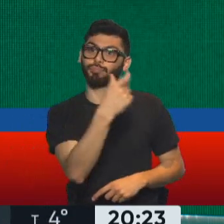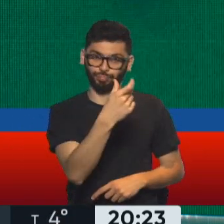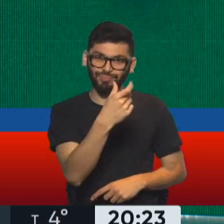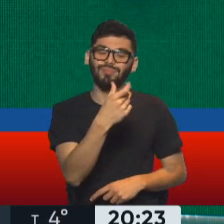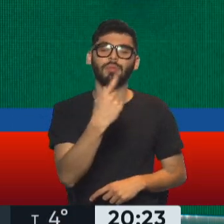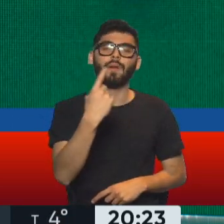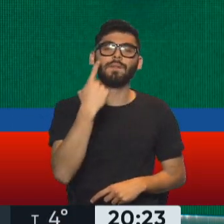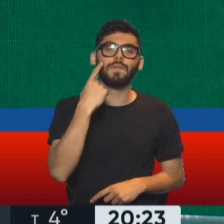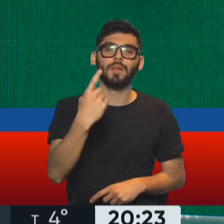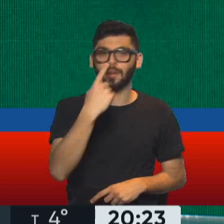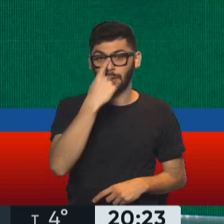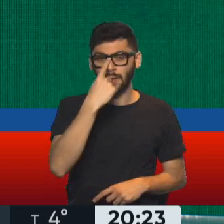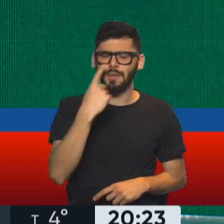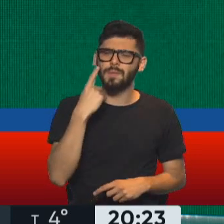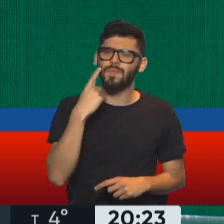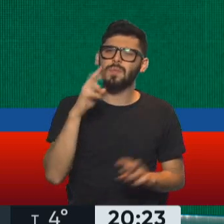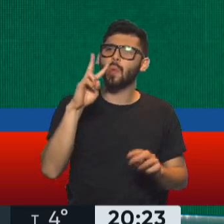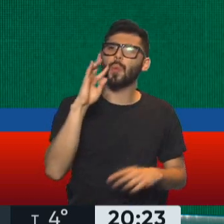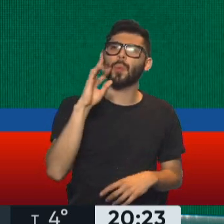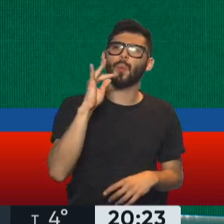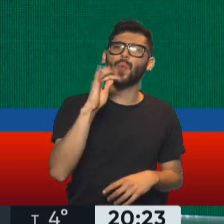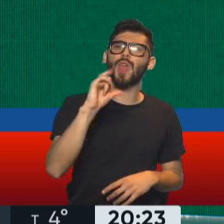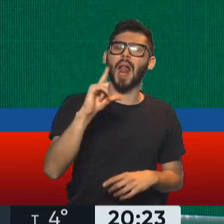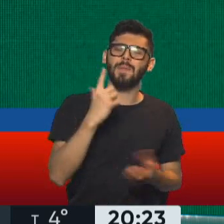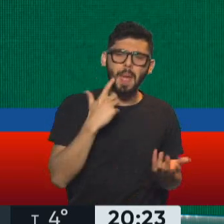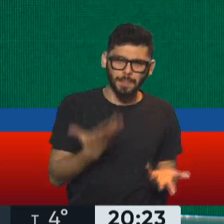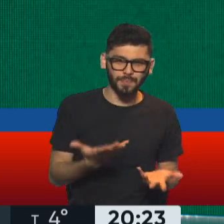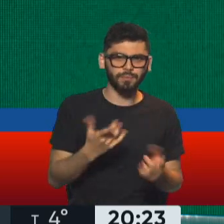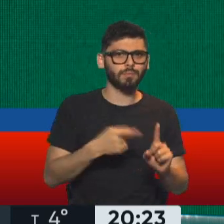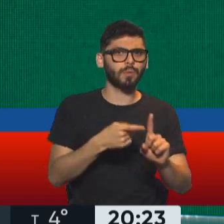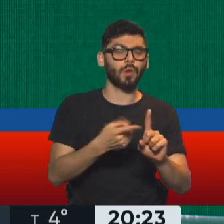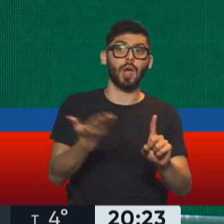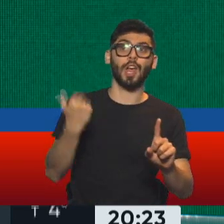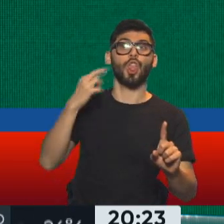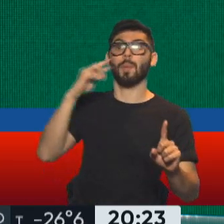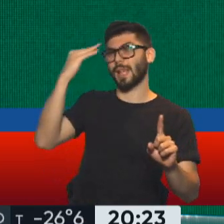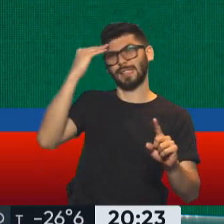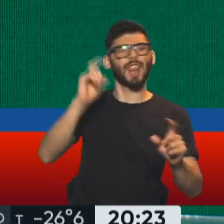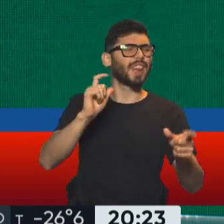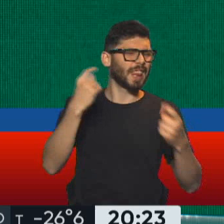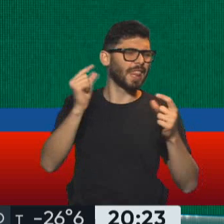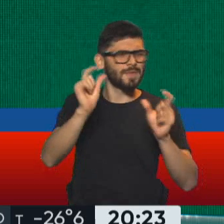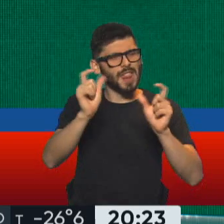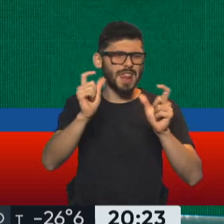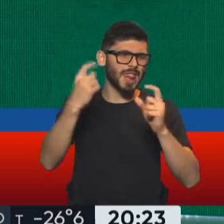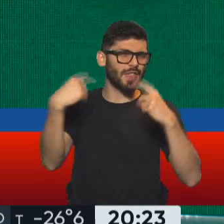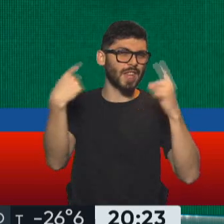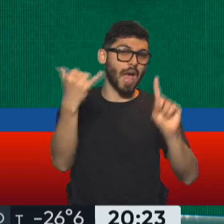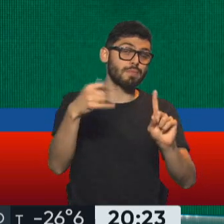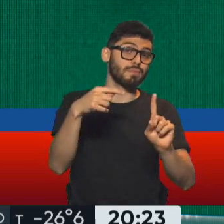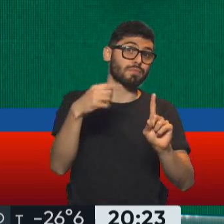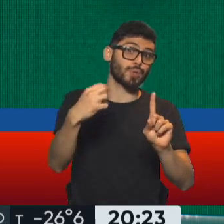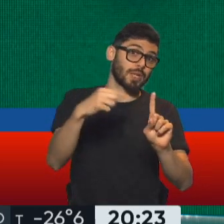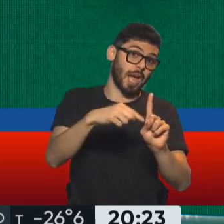apreciación. ¿Cómo ven la figura de María Eugenia Vidal? Claramente tiene algunas diferencias con la del año 2015 porque tiene algunas dificultades